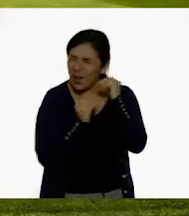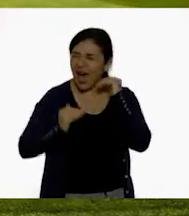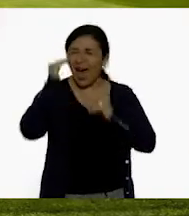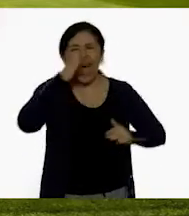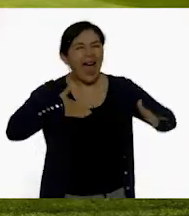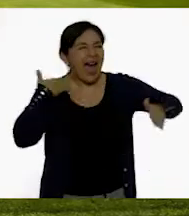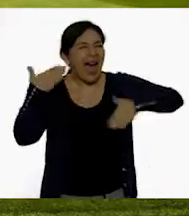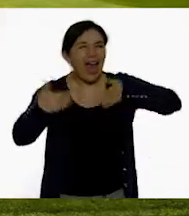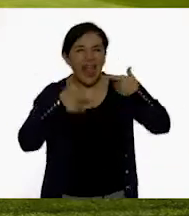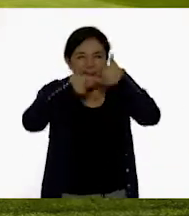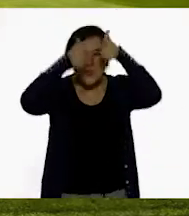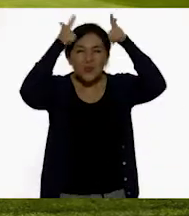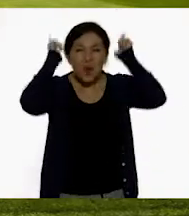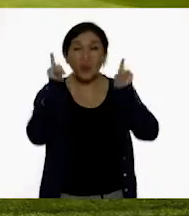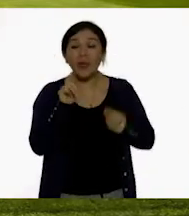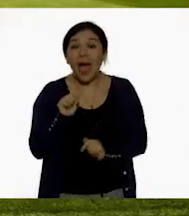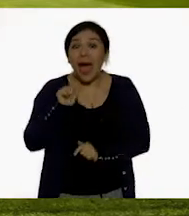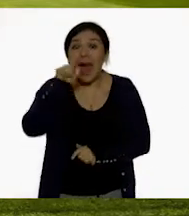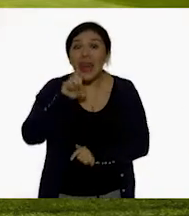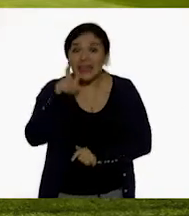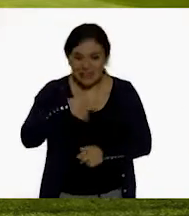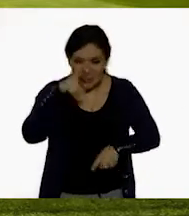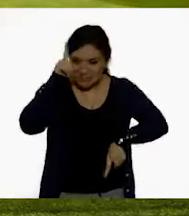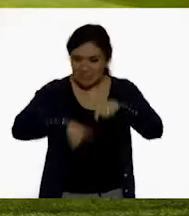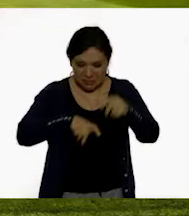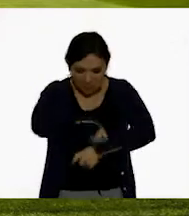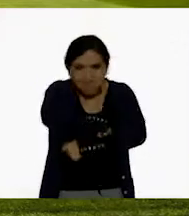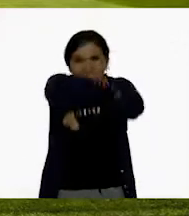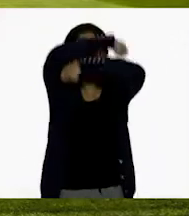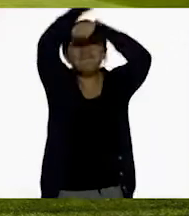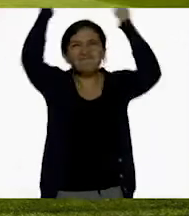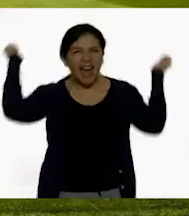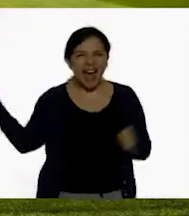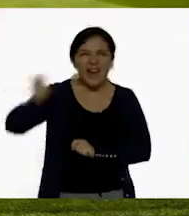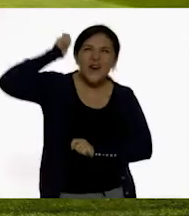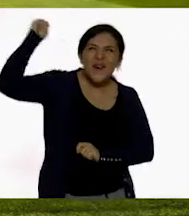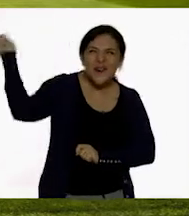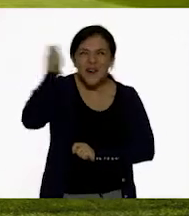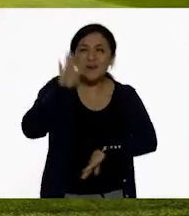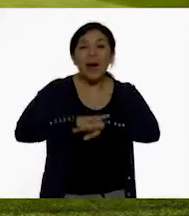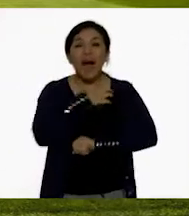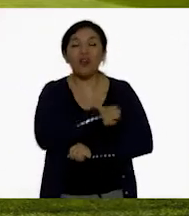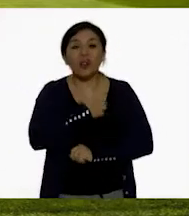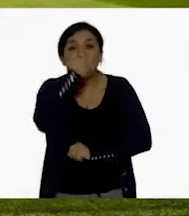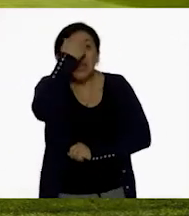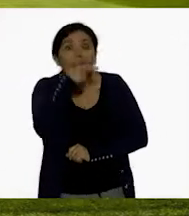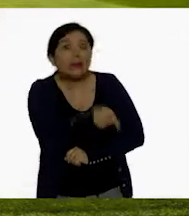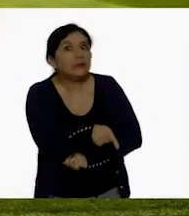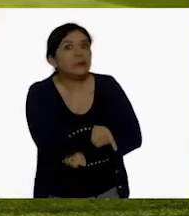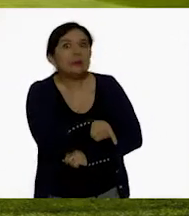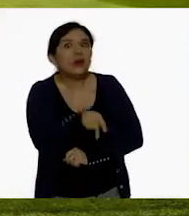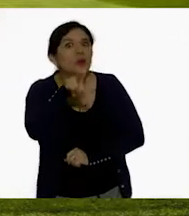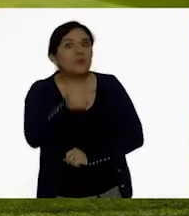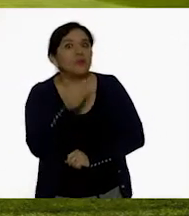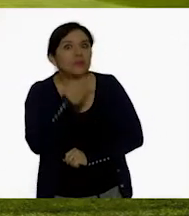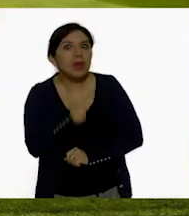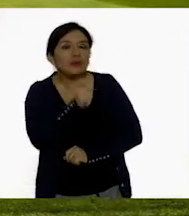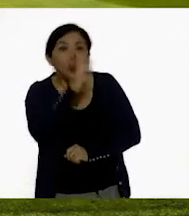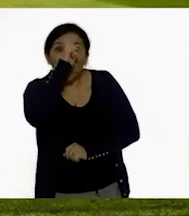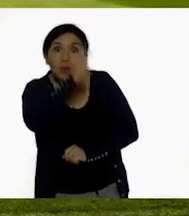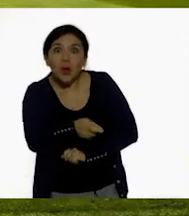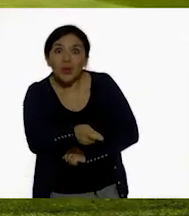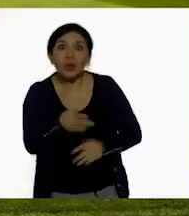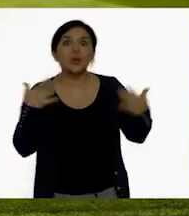que Alexis se quitó la camiseta en el festejo, aún sabiendo que eso no está permitido por